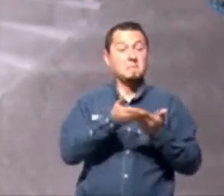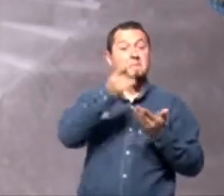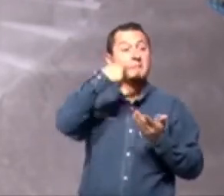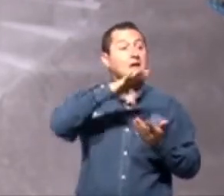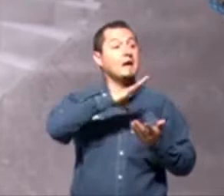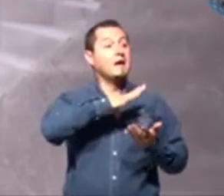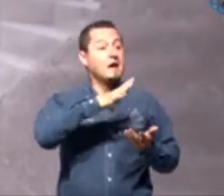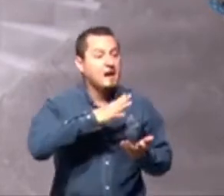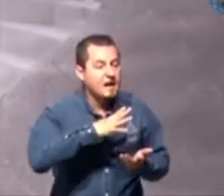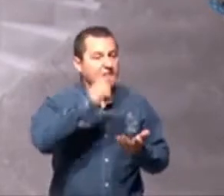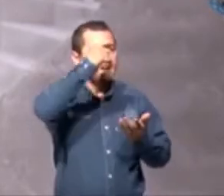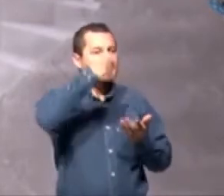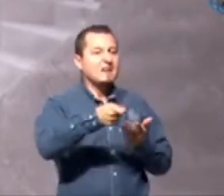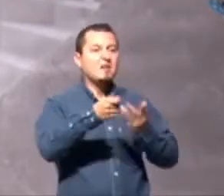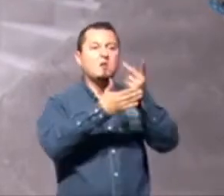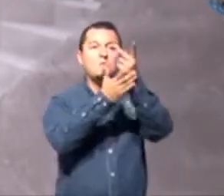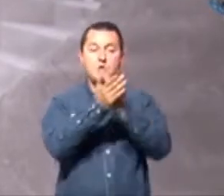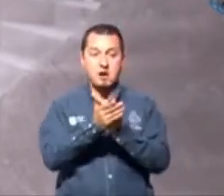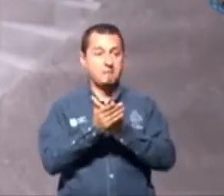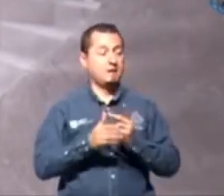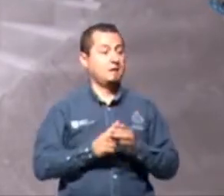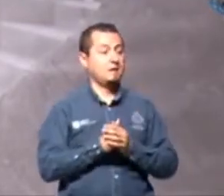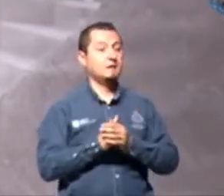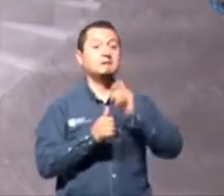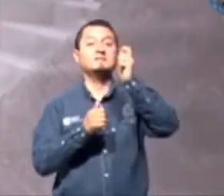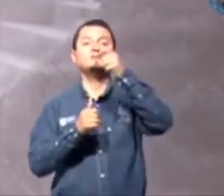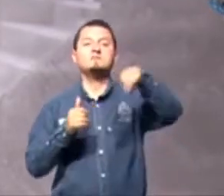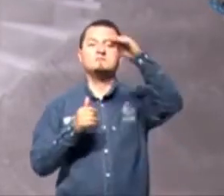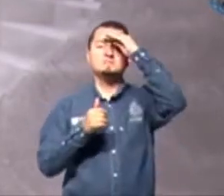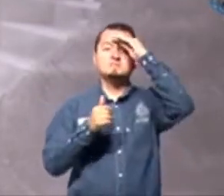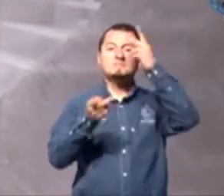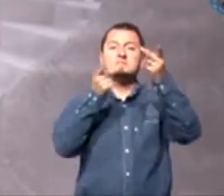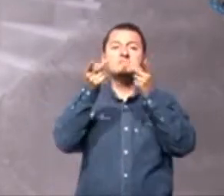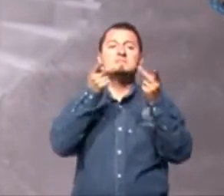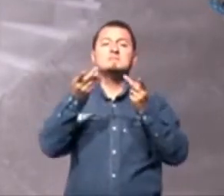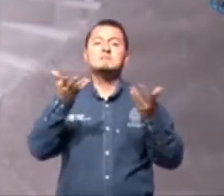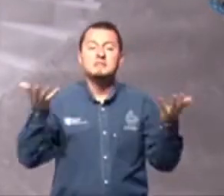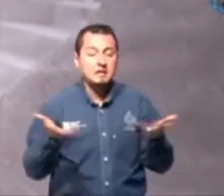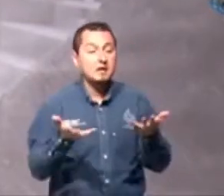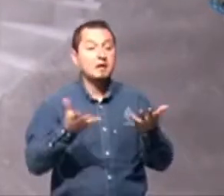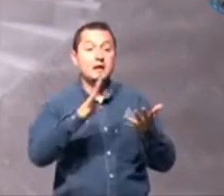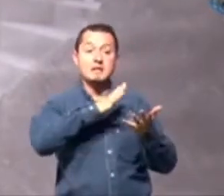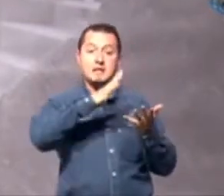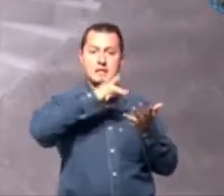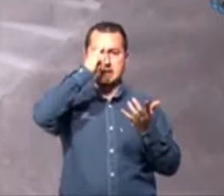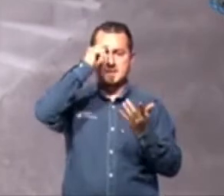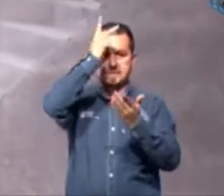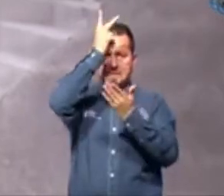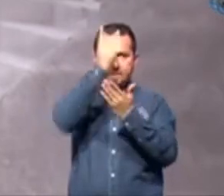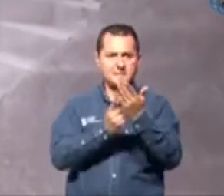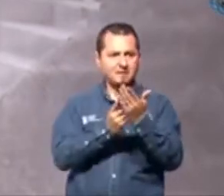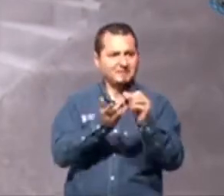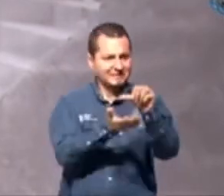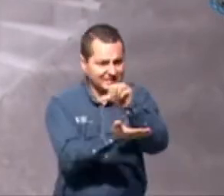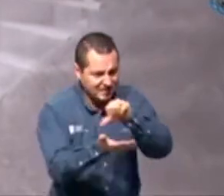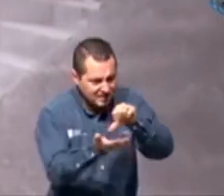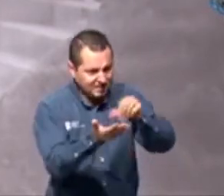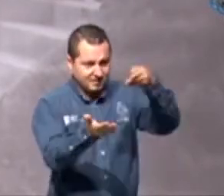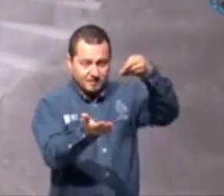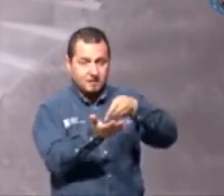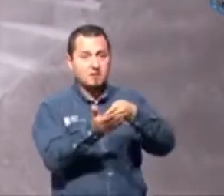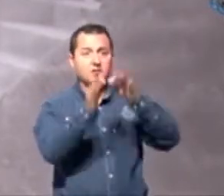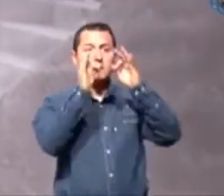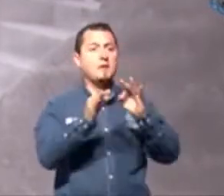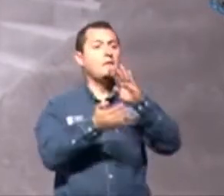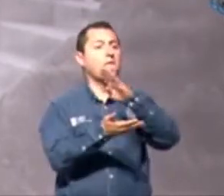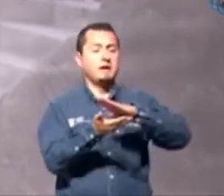3 depósitos mensuales de 1,000 pesos. Esta vez, el dinero se dará a partir del próximo 10 de abril. El acto